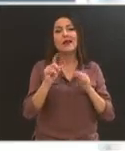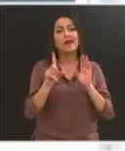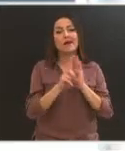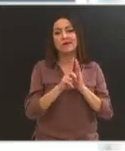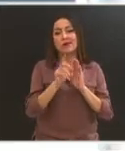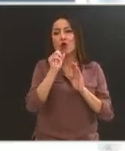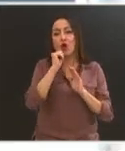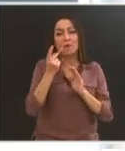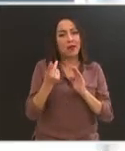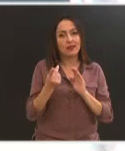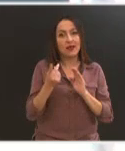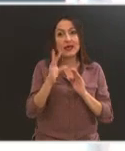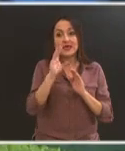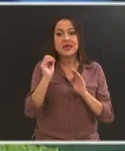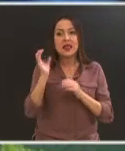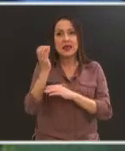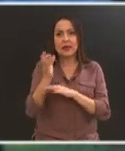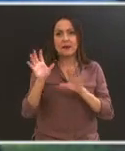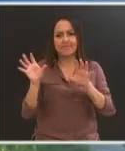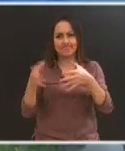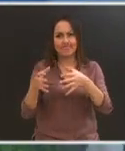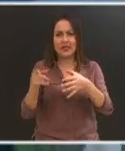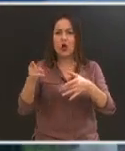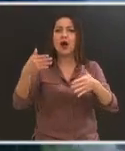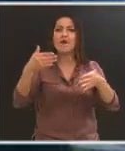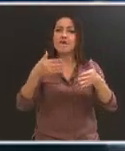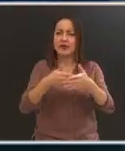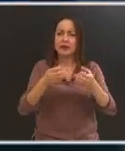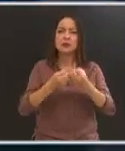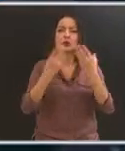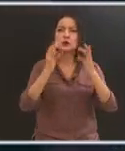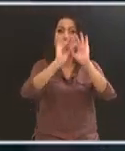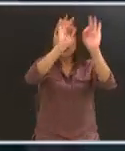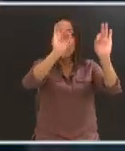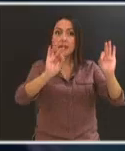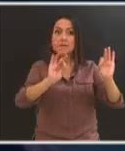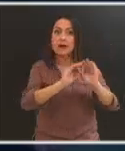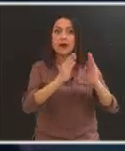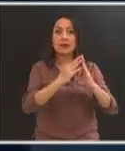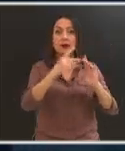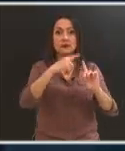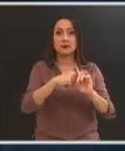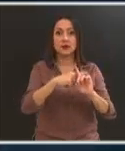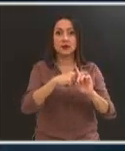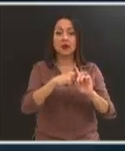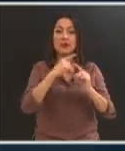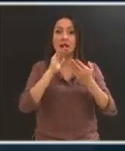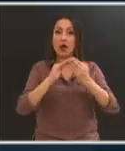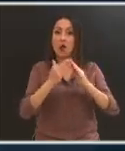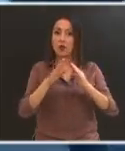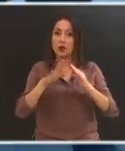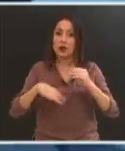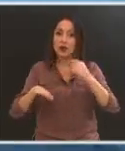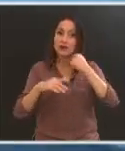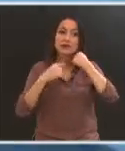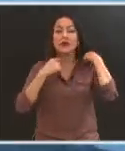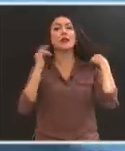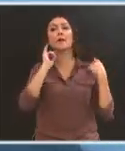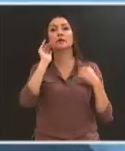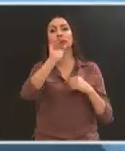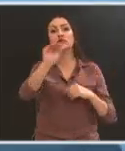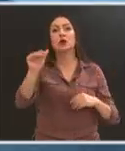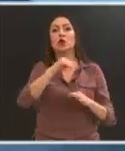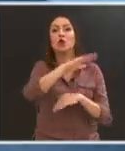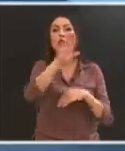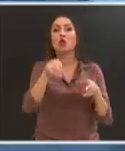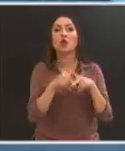el crimen organizado. Además, indican que esto afecta gravemente la reputación de las iglesias y de la comunidad. Asimismo, hicieron un llamado a todos